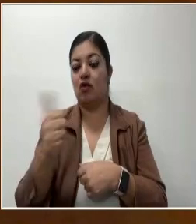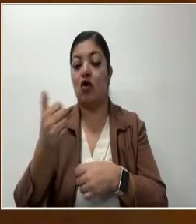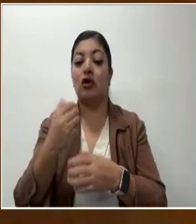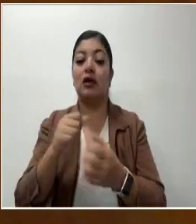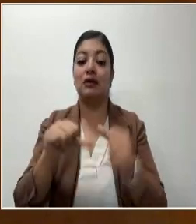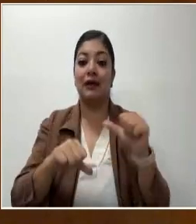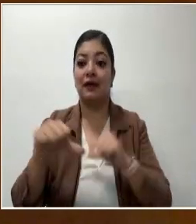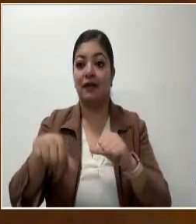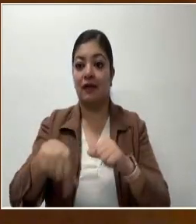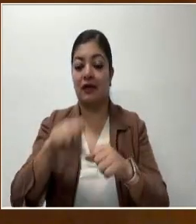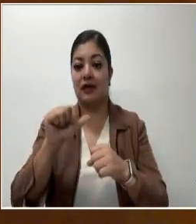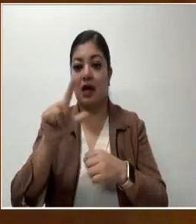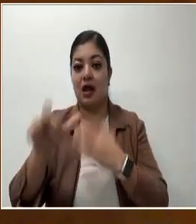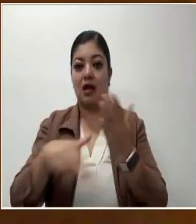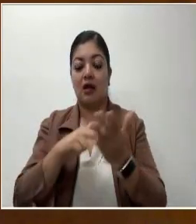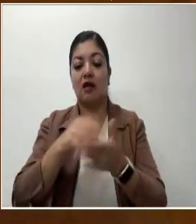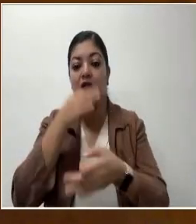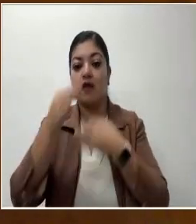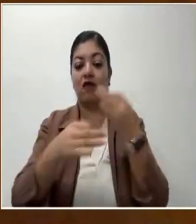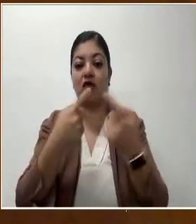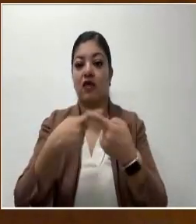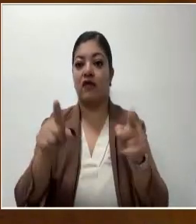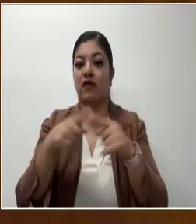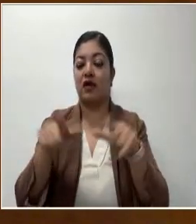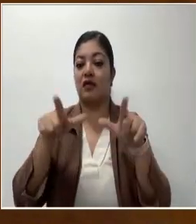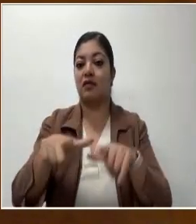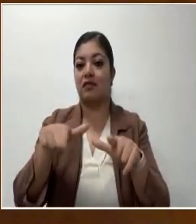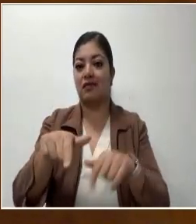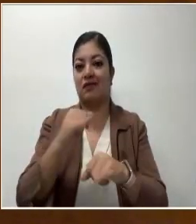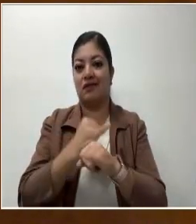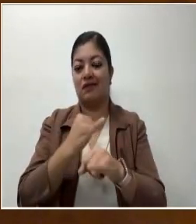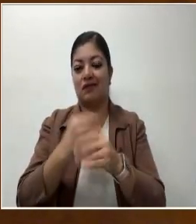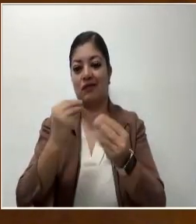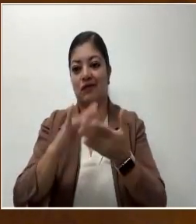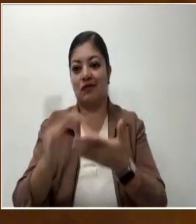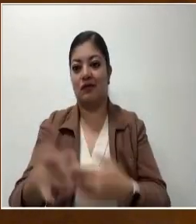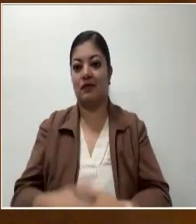sala difundidos en sus distintas plataformas digitales hasta la próxima